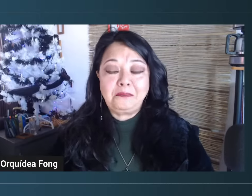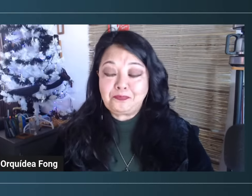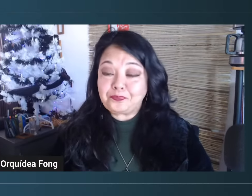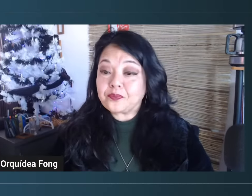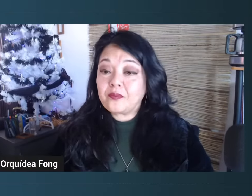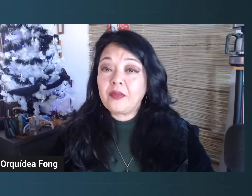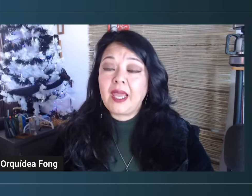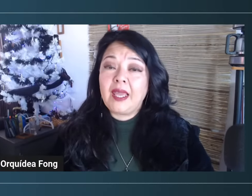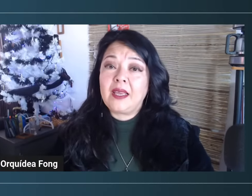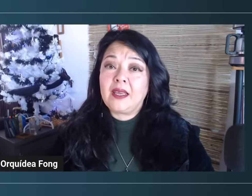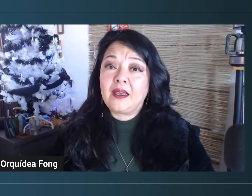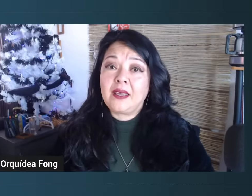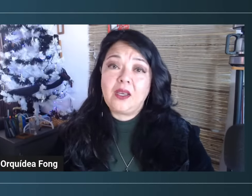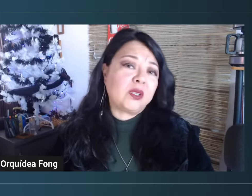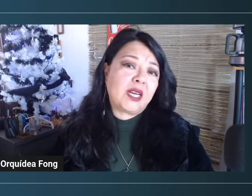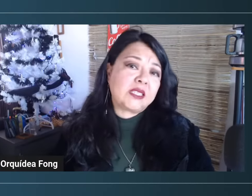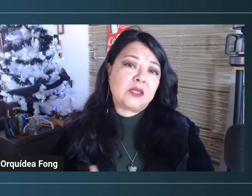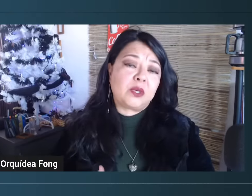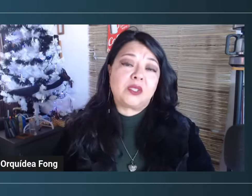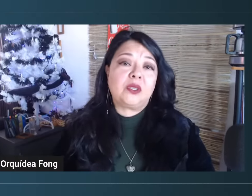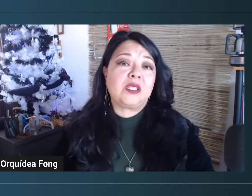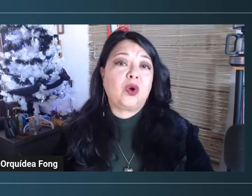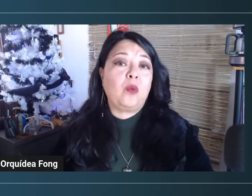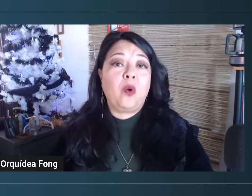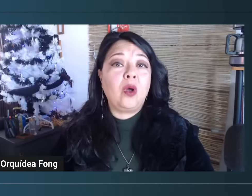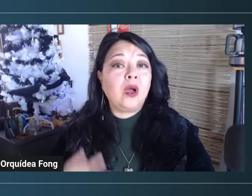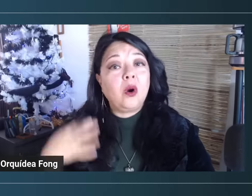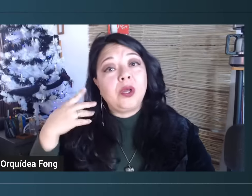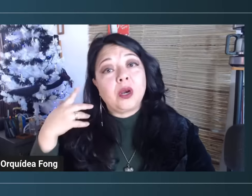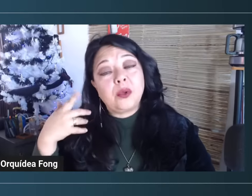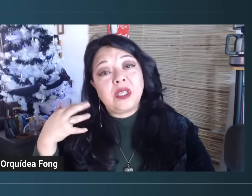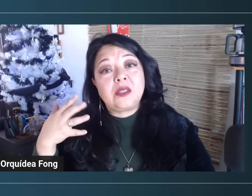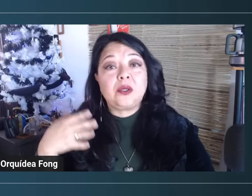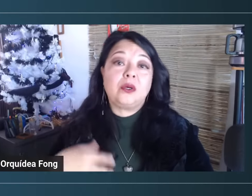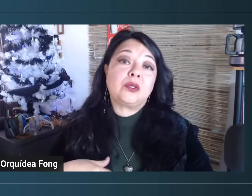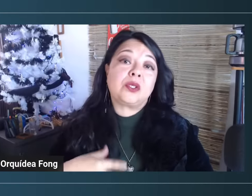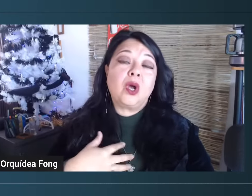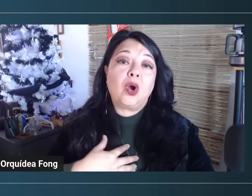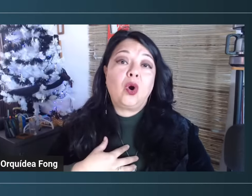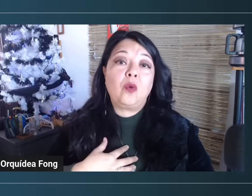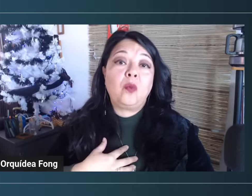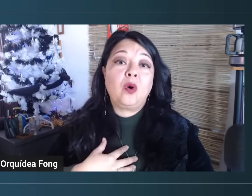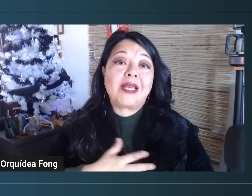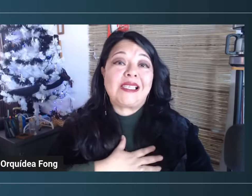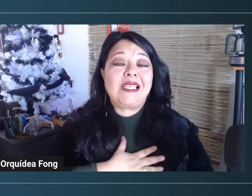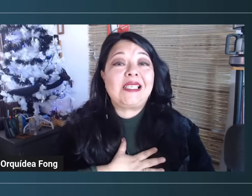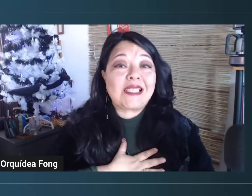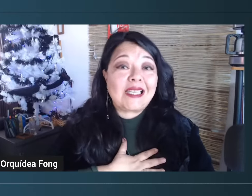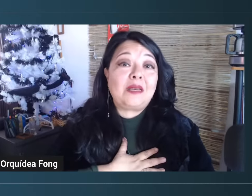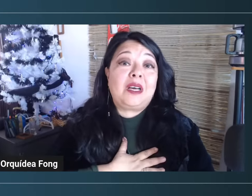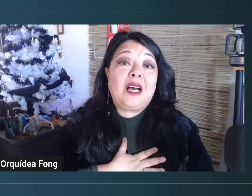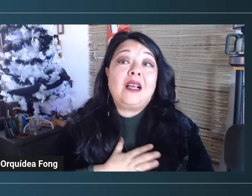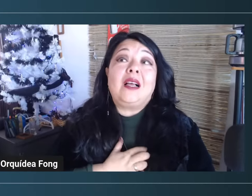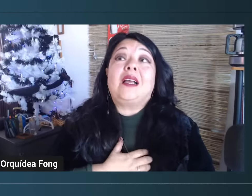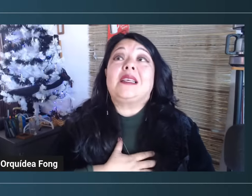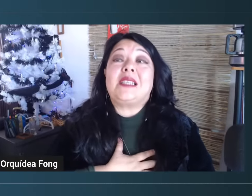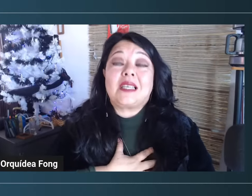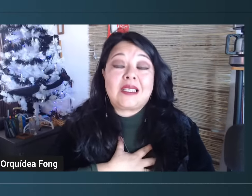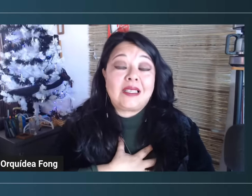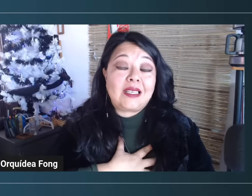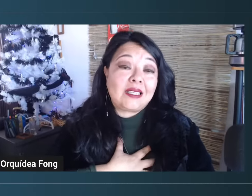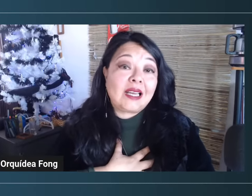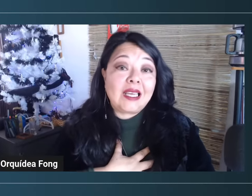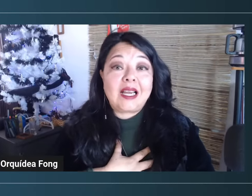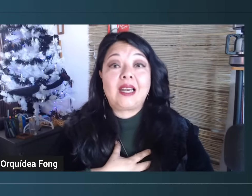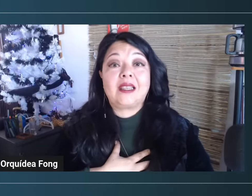felina eh y otras situaciones como oí ruiditos como que sientes que te va que